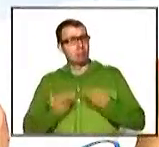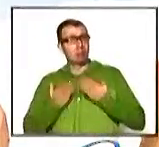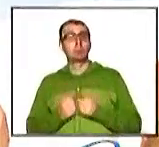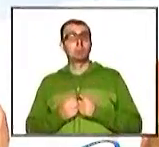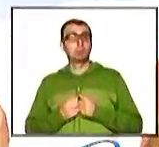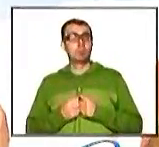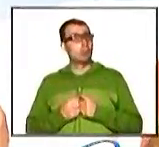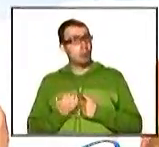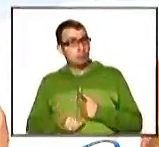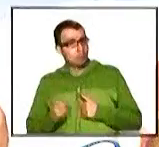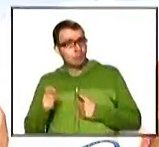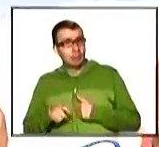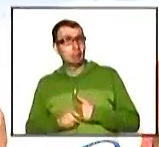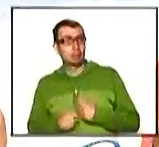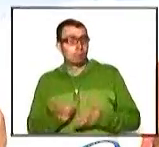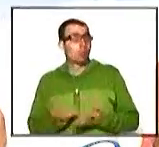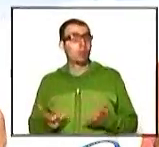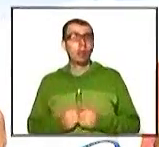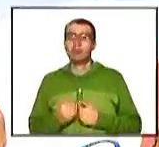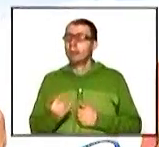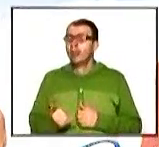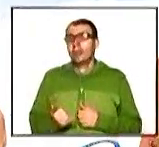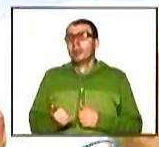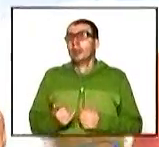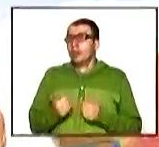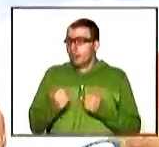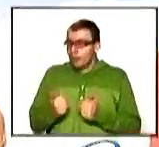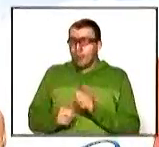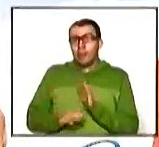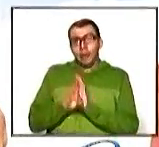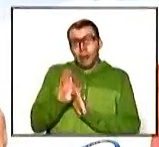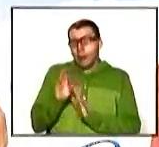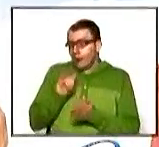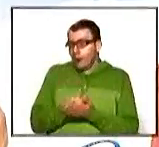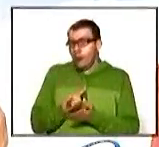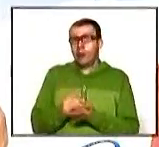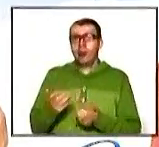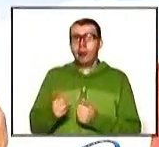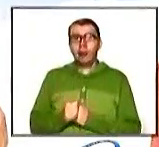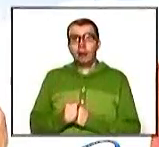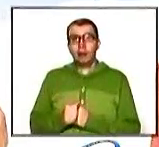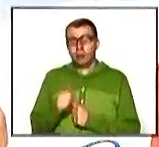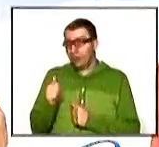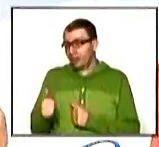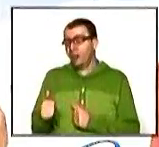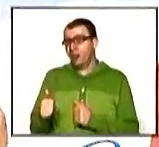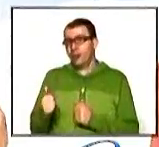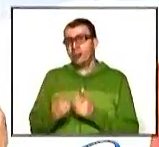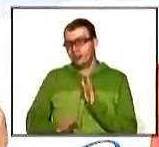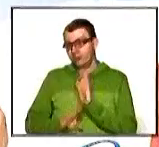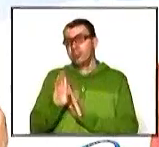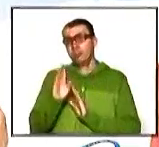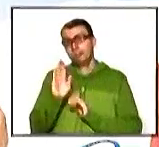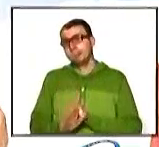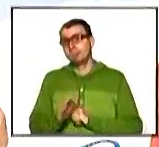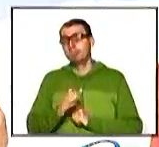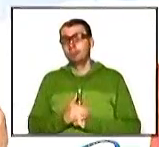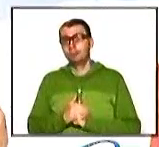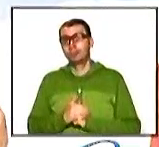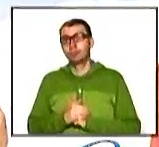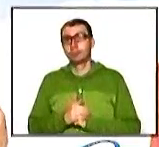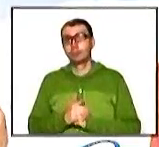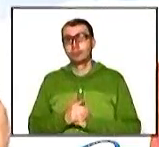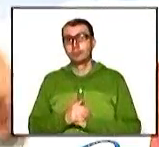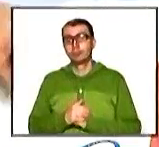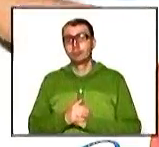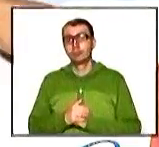los elementos que necesita para que él mismo los absorba y pueda mejorar y funcionar